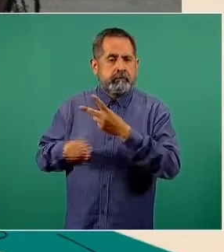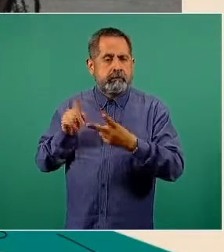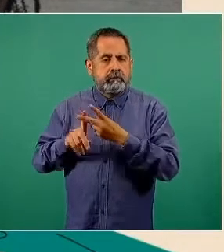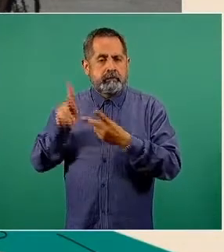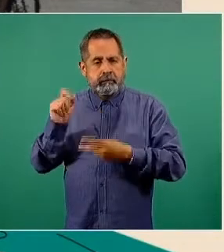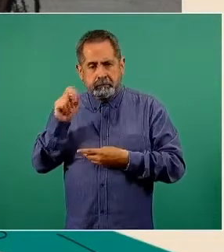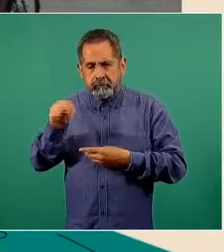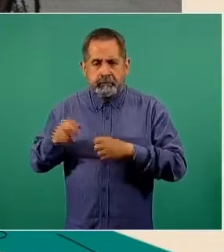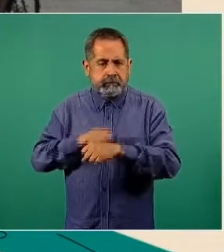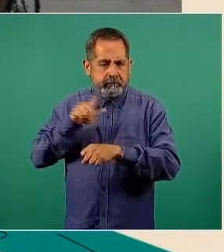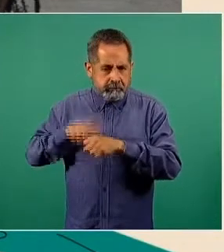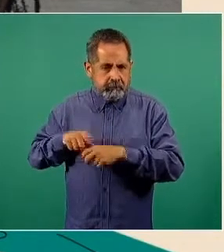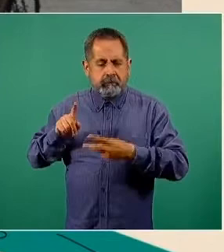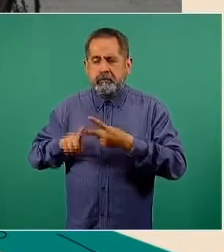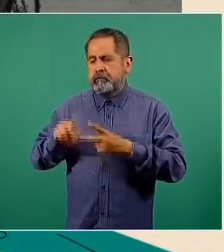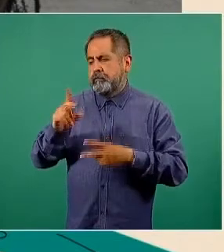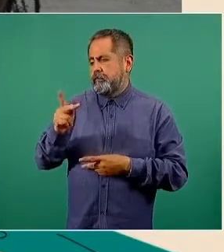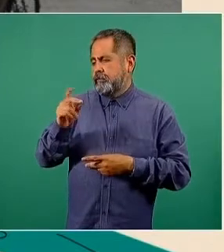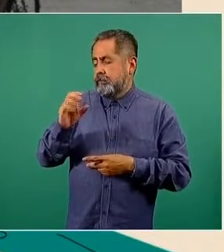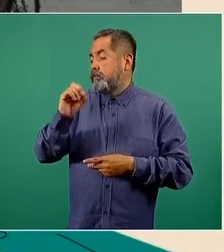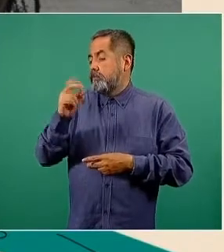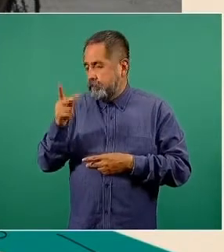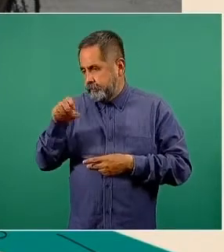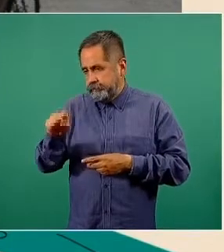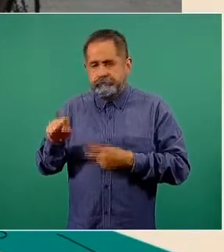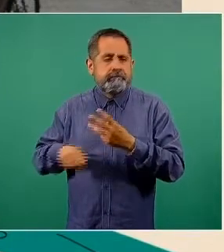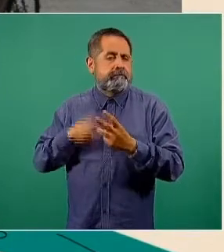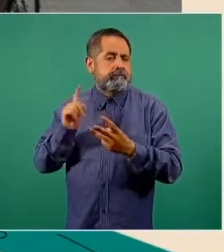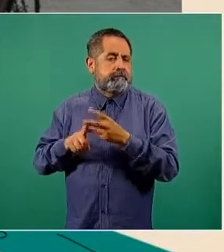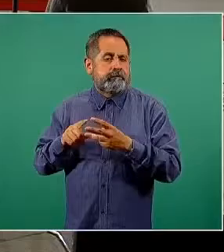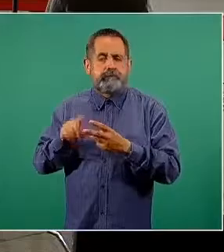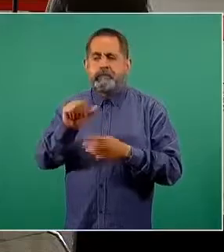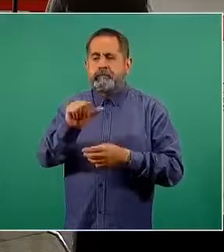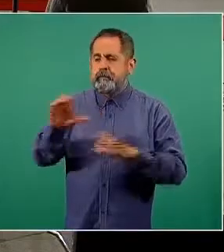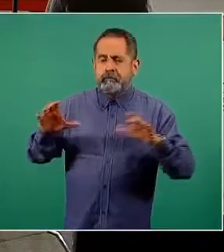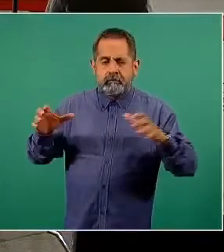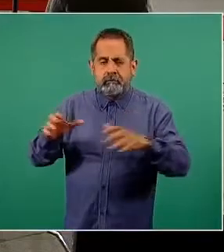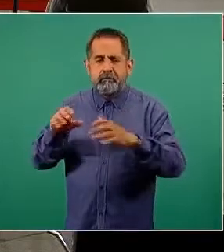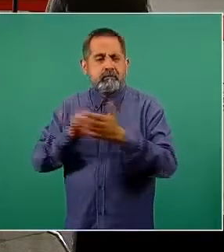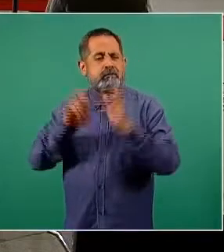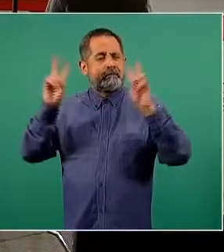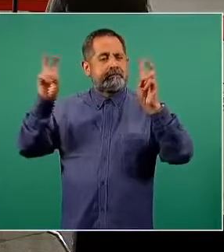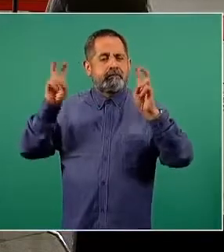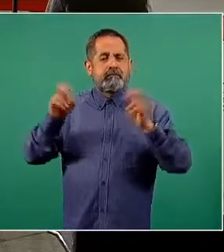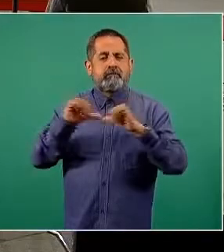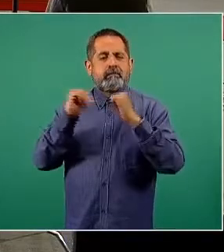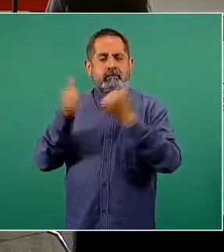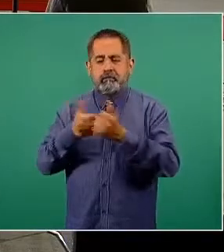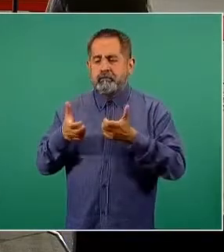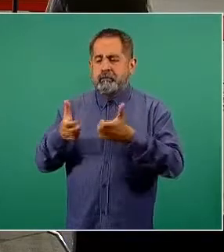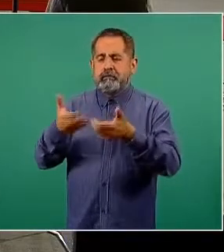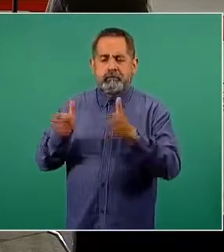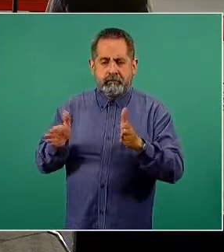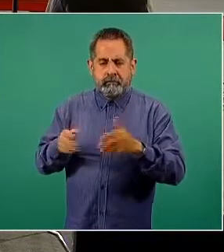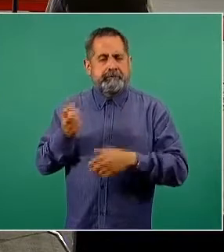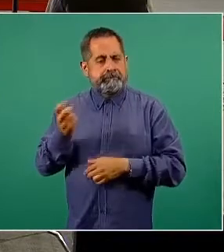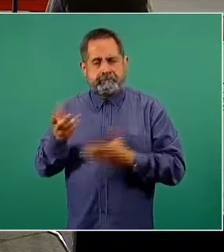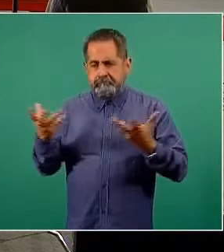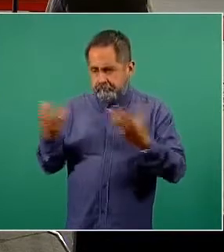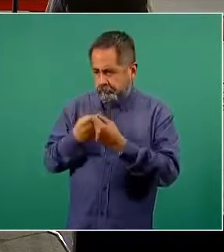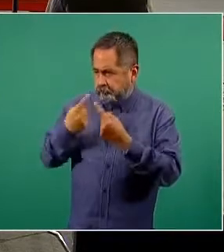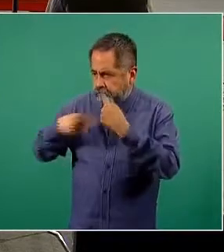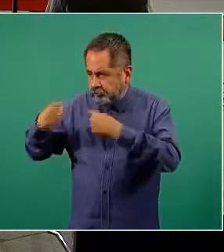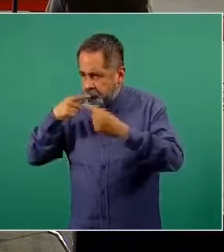Estrategia Nacional, de la OPS y de organismos de la sociedad civil como Calles Abiertas Ya, dio como resultado esta